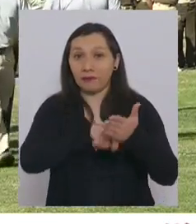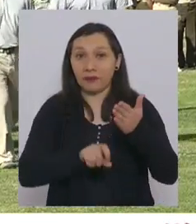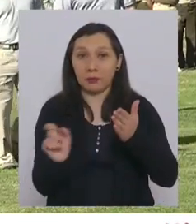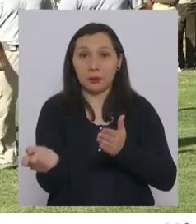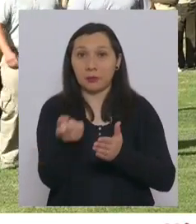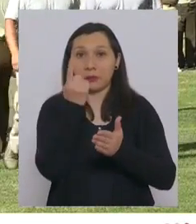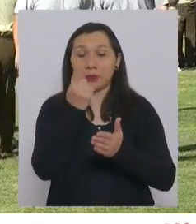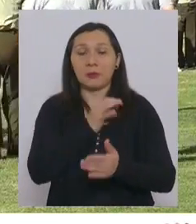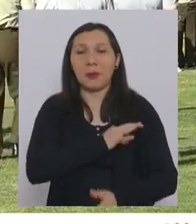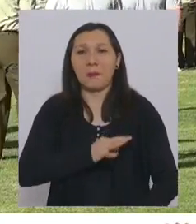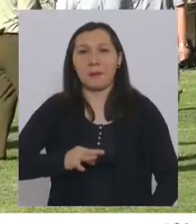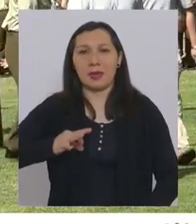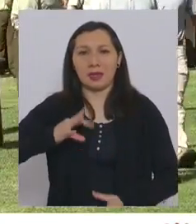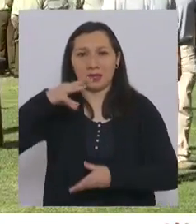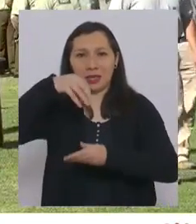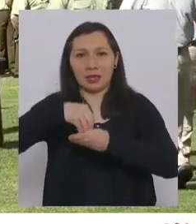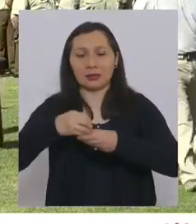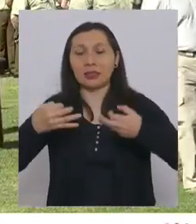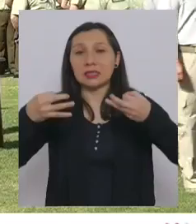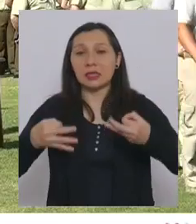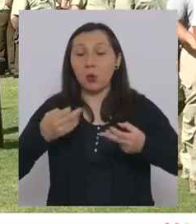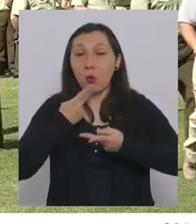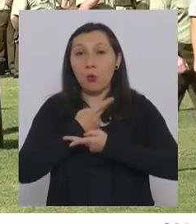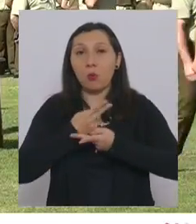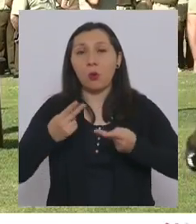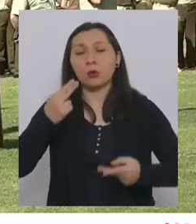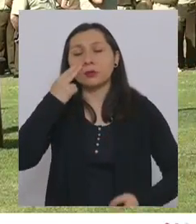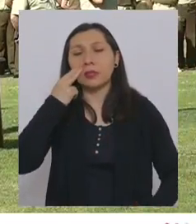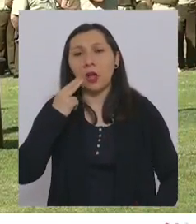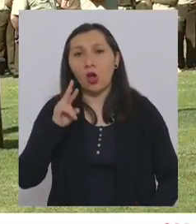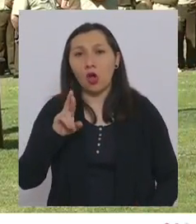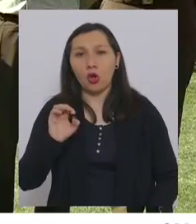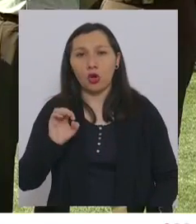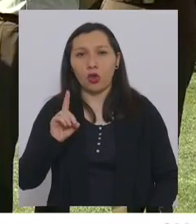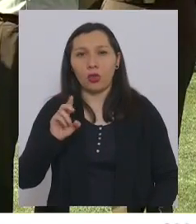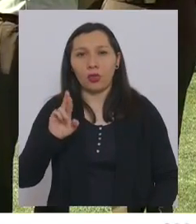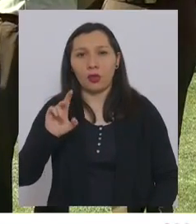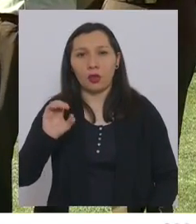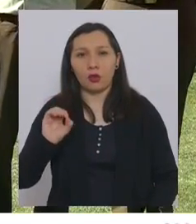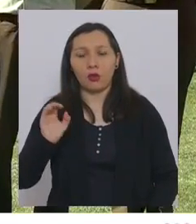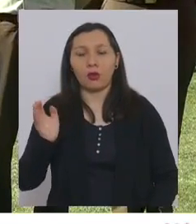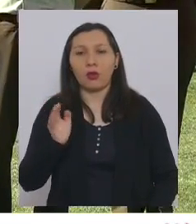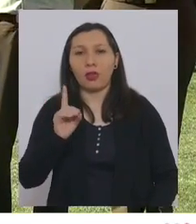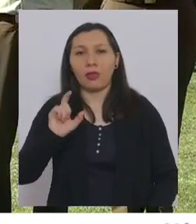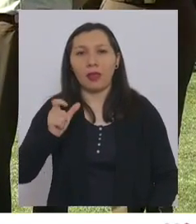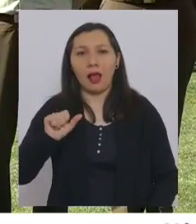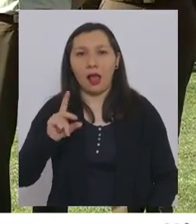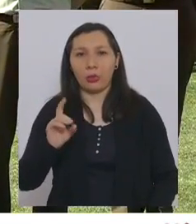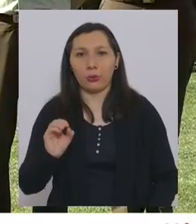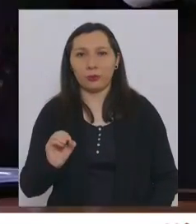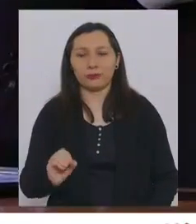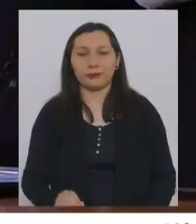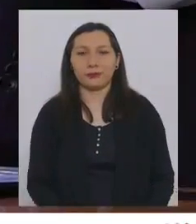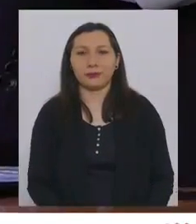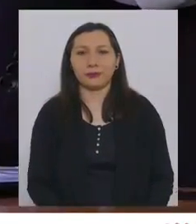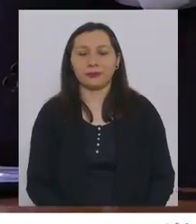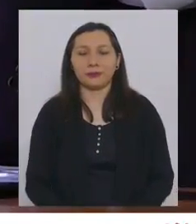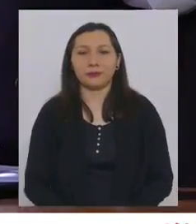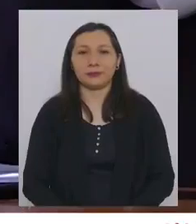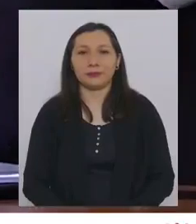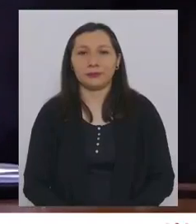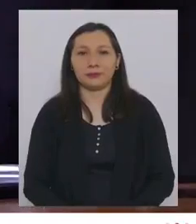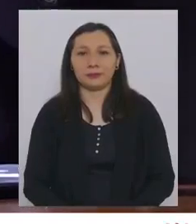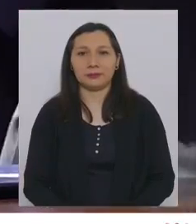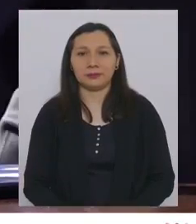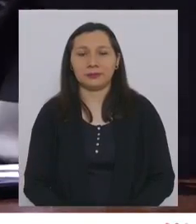esto aplicará a los nuevos integrantes una vez que se promulgue la ley y funcionará de manera voluntaria aquellos carabineros que